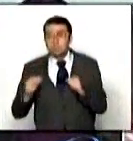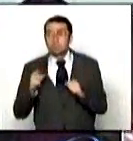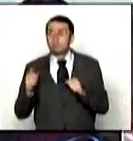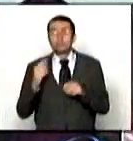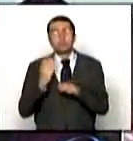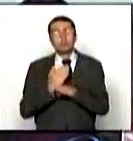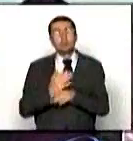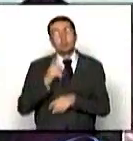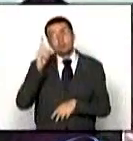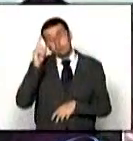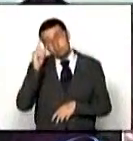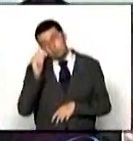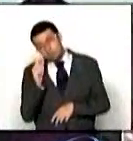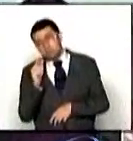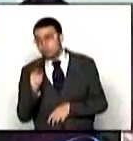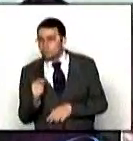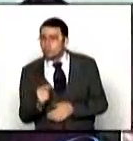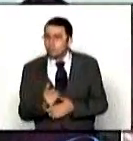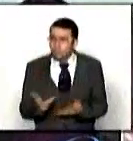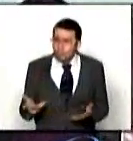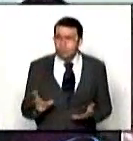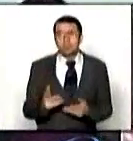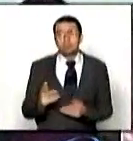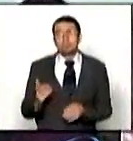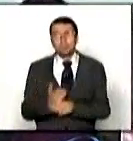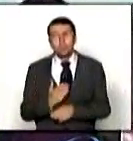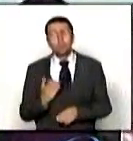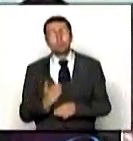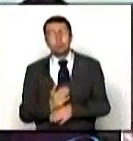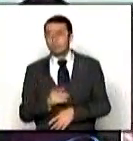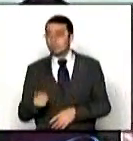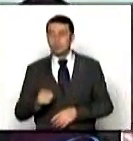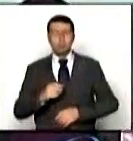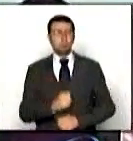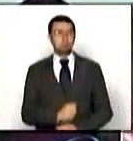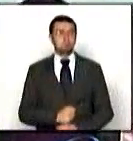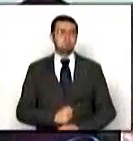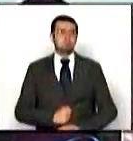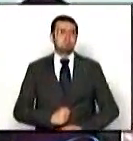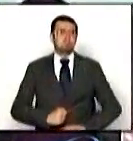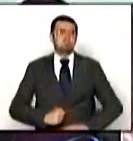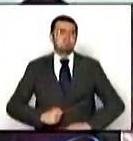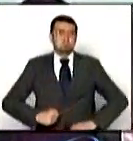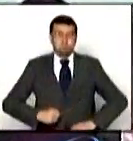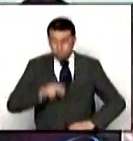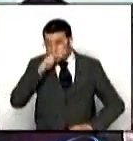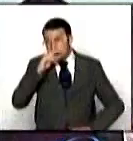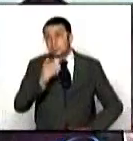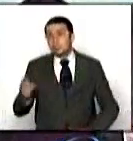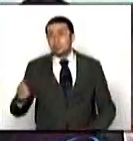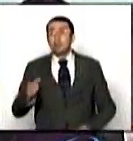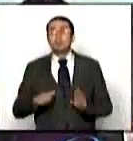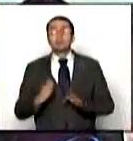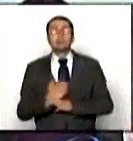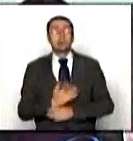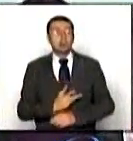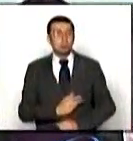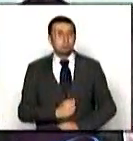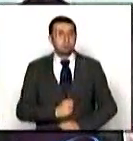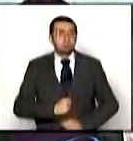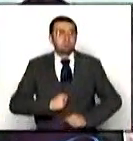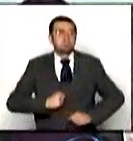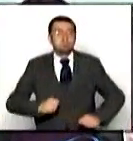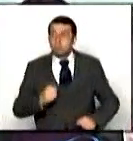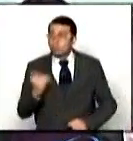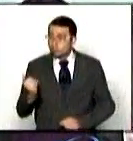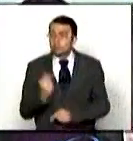sueño, si vemos que el niño está empezando a aumentar de peso de una manera exagerada, porque la obesidad infantil también es un problema de salud pública que hoy